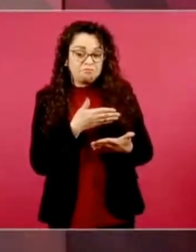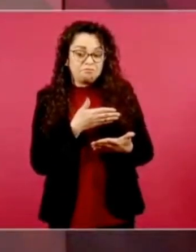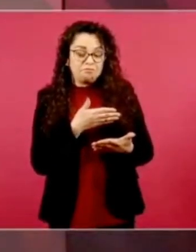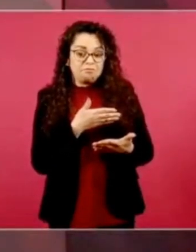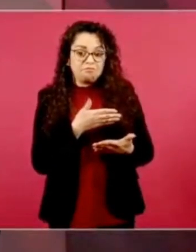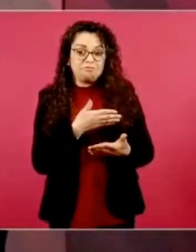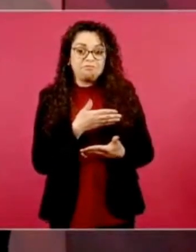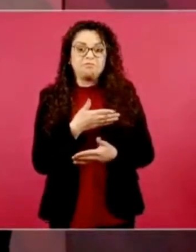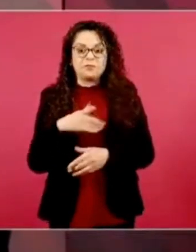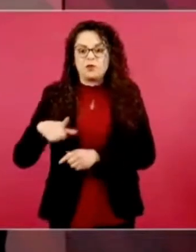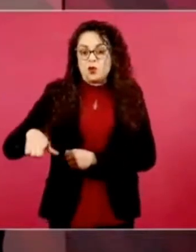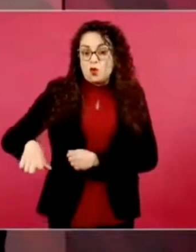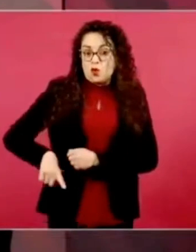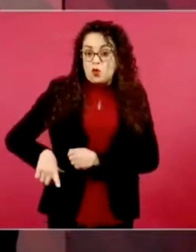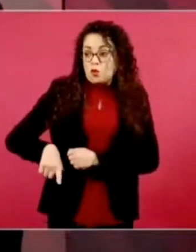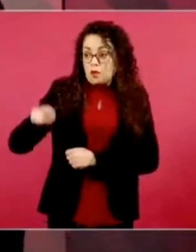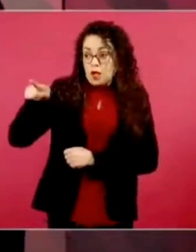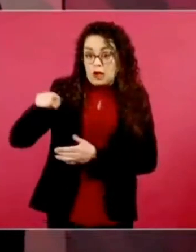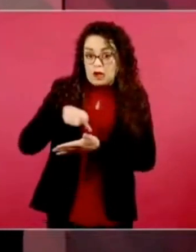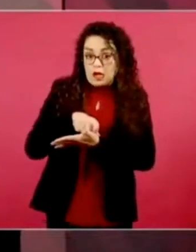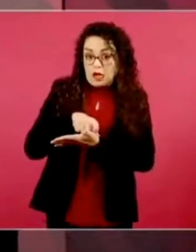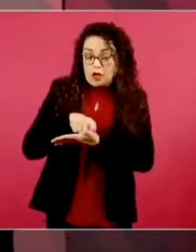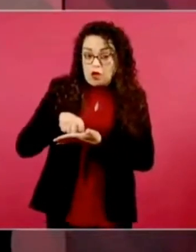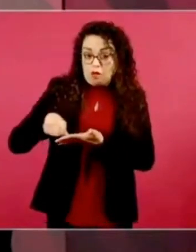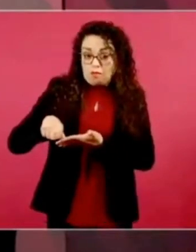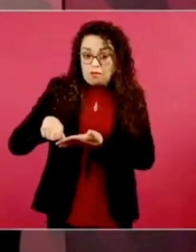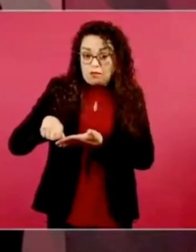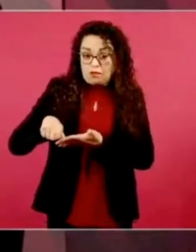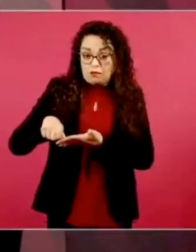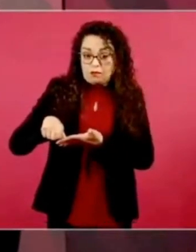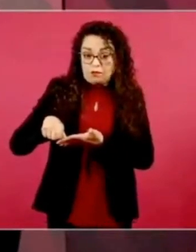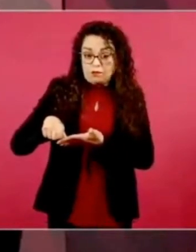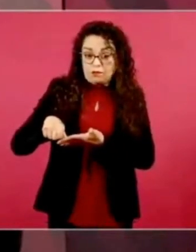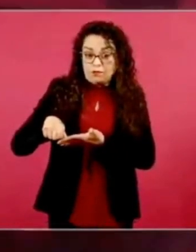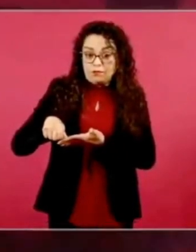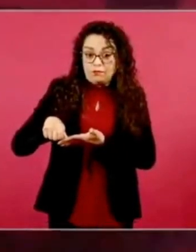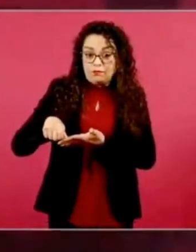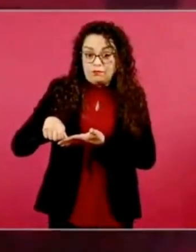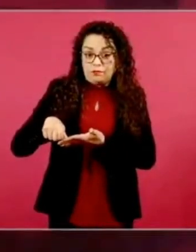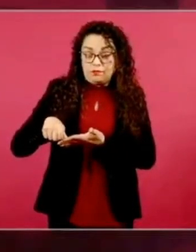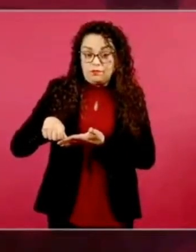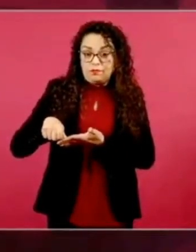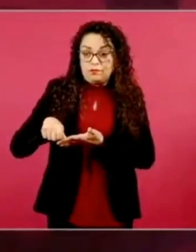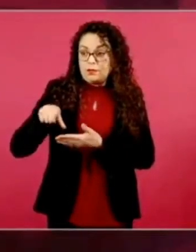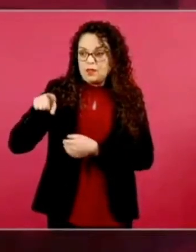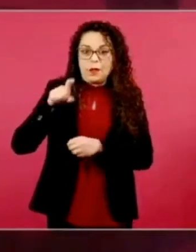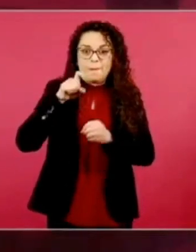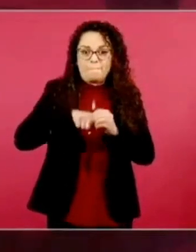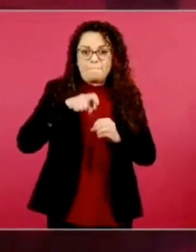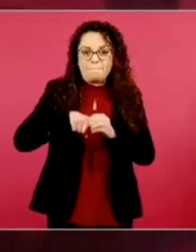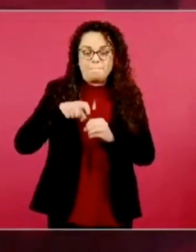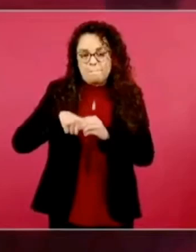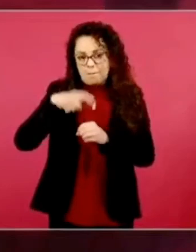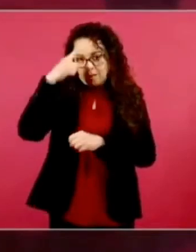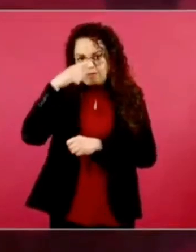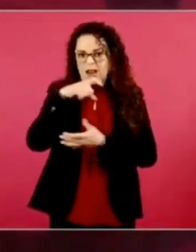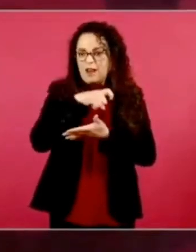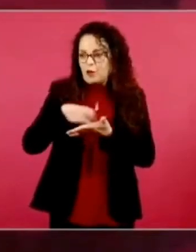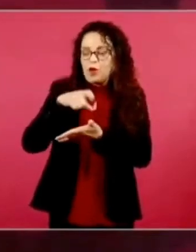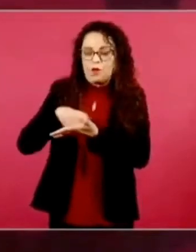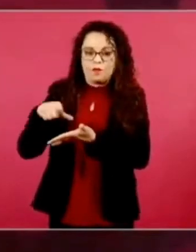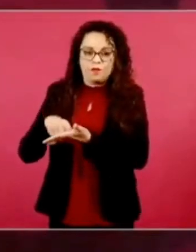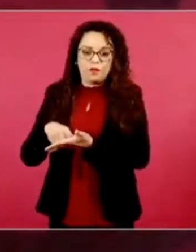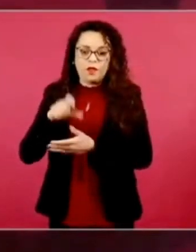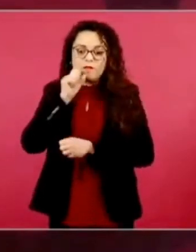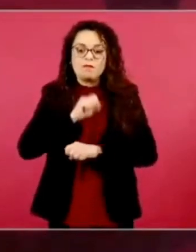la compraba el gobierno, toda la revista, en suscripciones, como compraba anexos